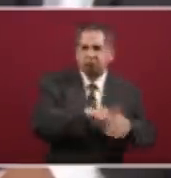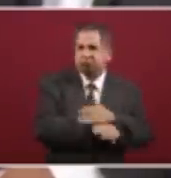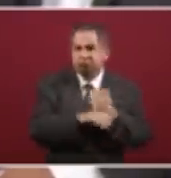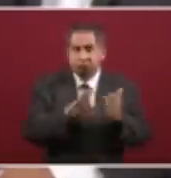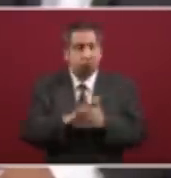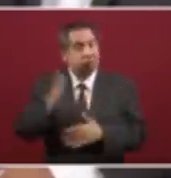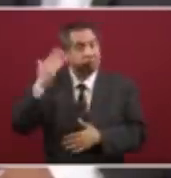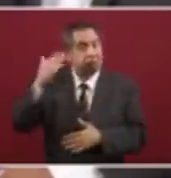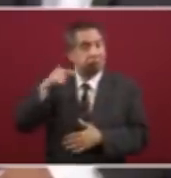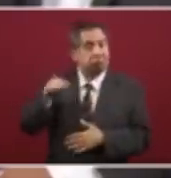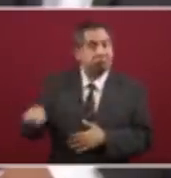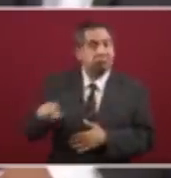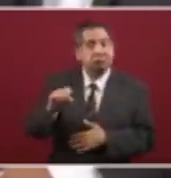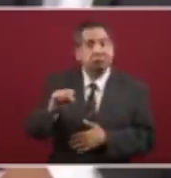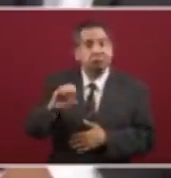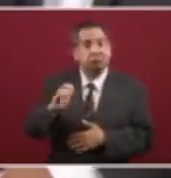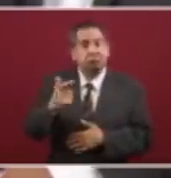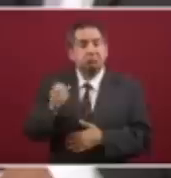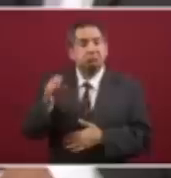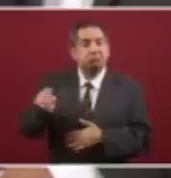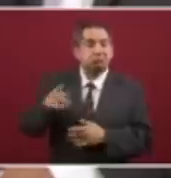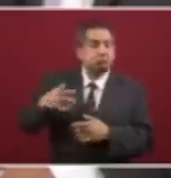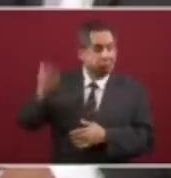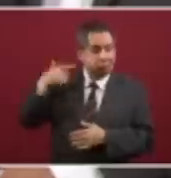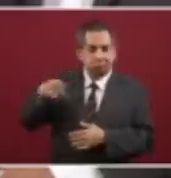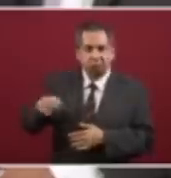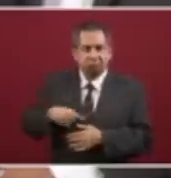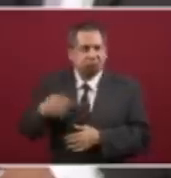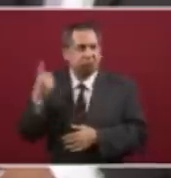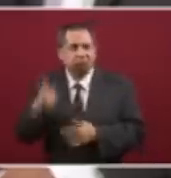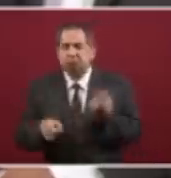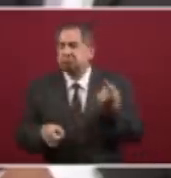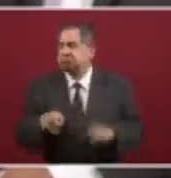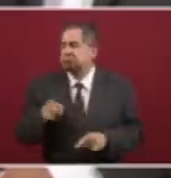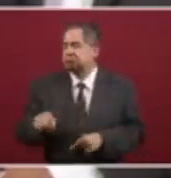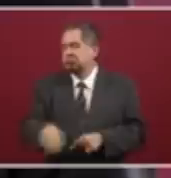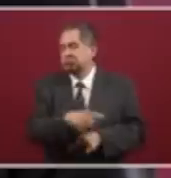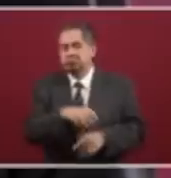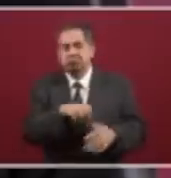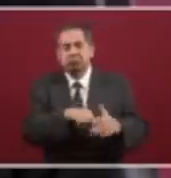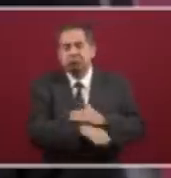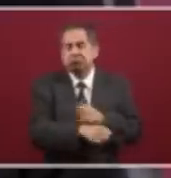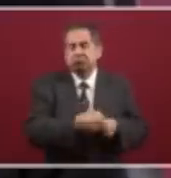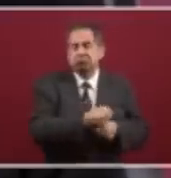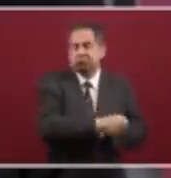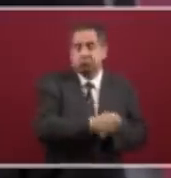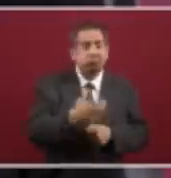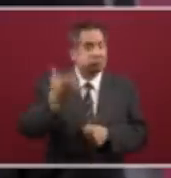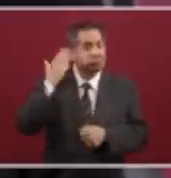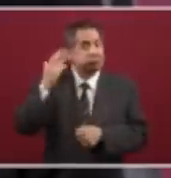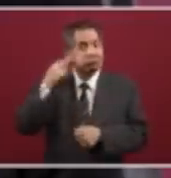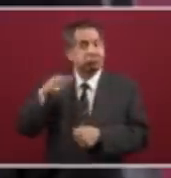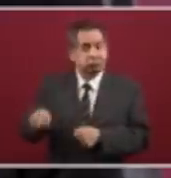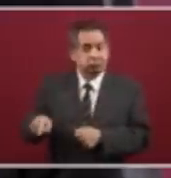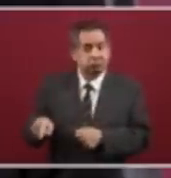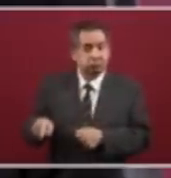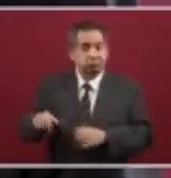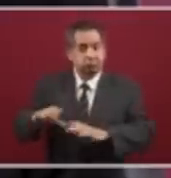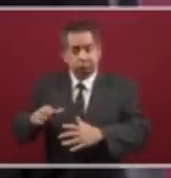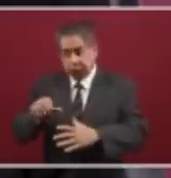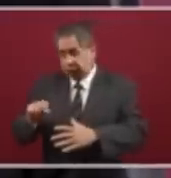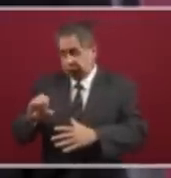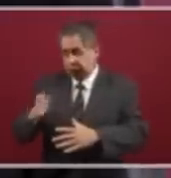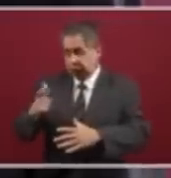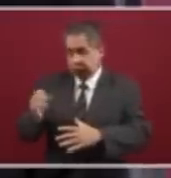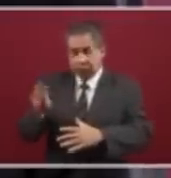qué ordenaba la represión a los ciudadanos